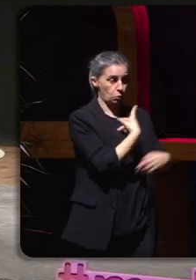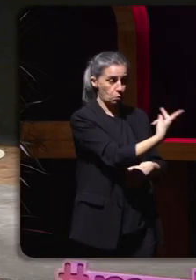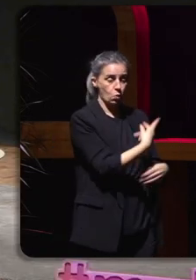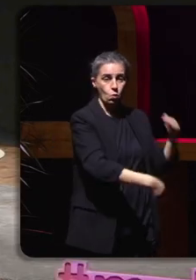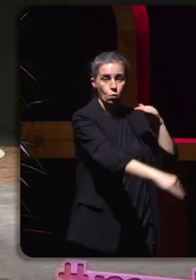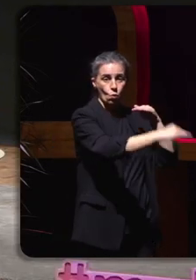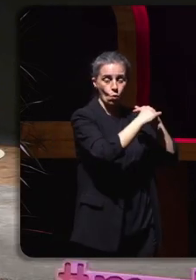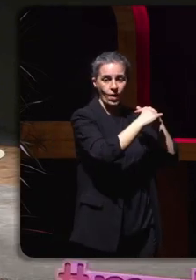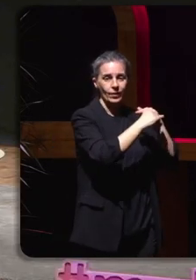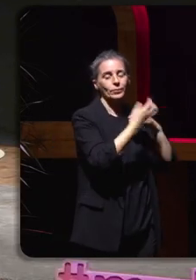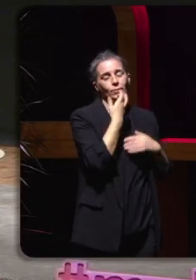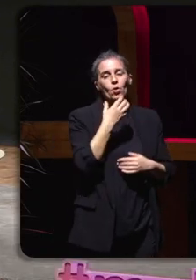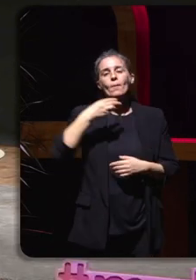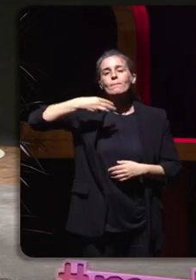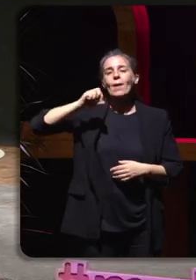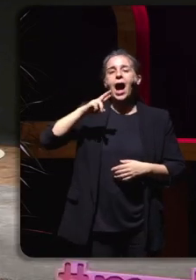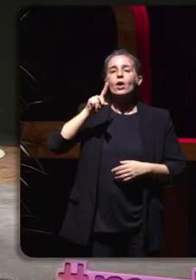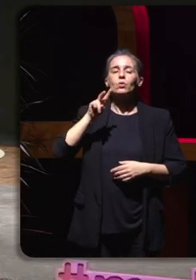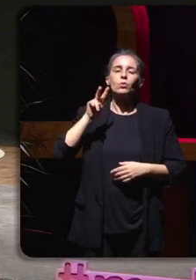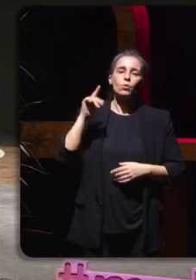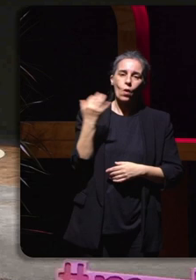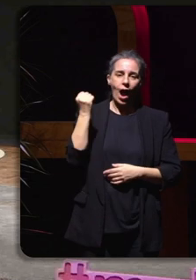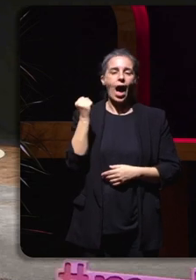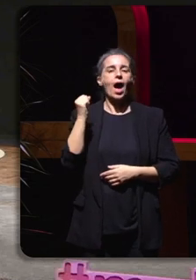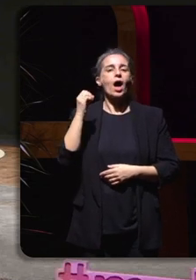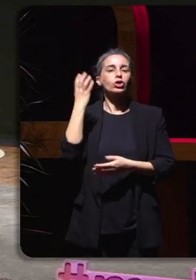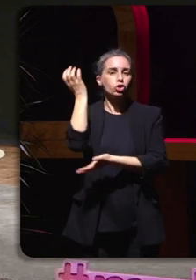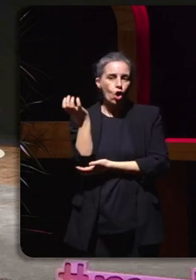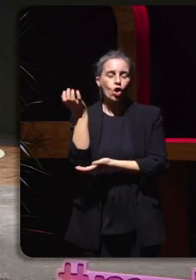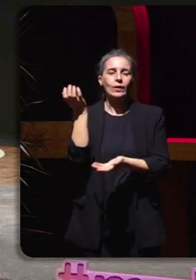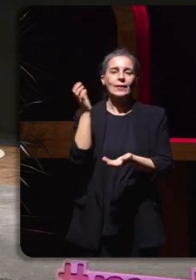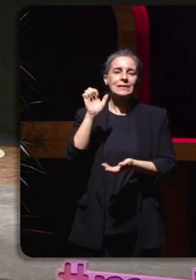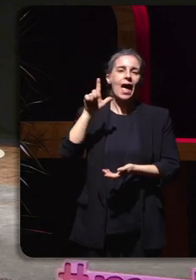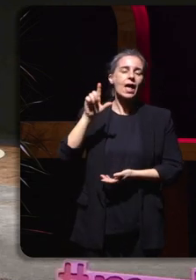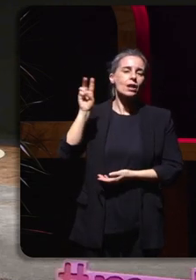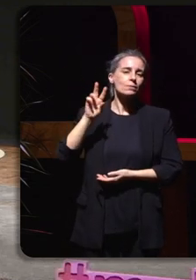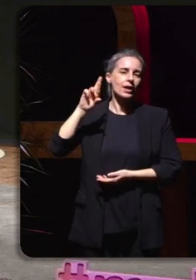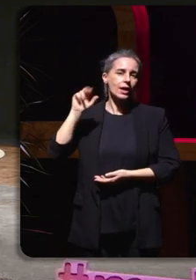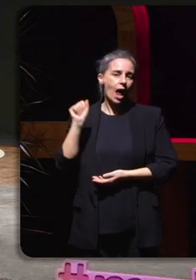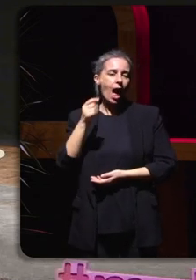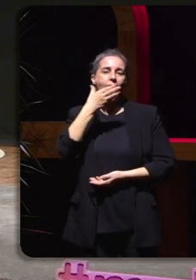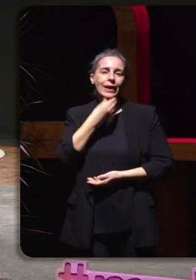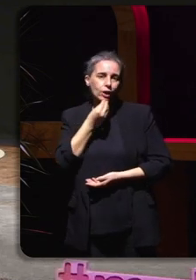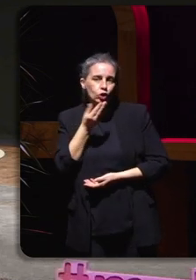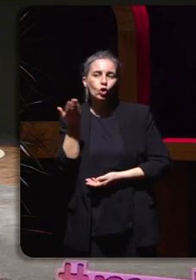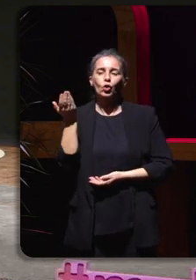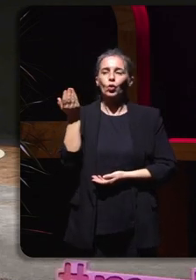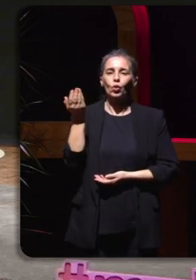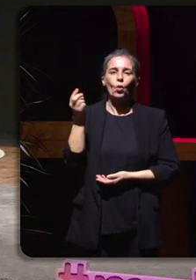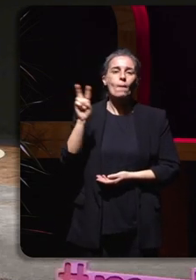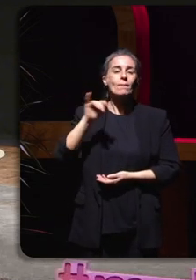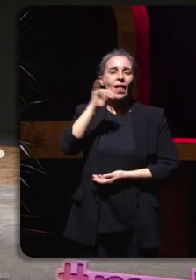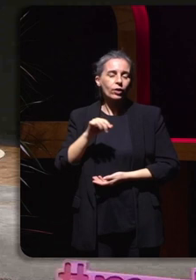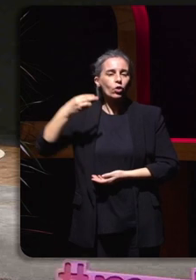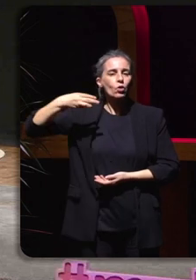me gustaba mucho Maruja Torres me gustaba mucho elviralindo me gustaba mucho Vázquez me gustaba mucho me gustaba mucho